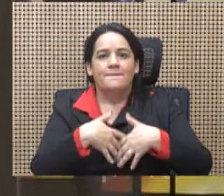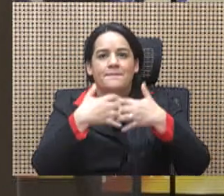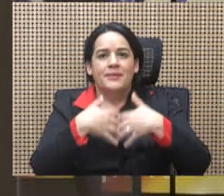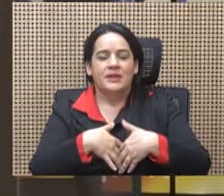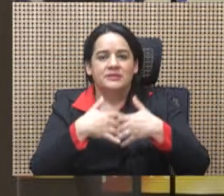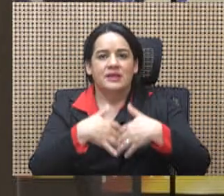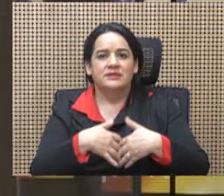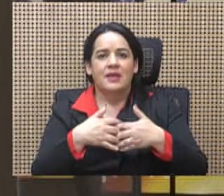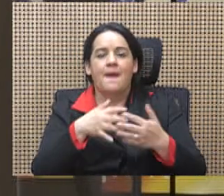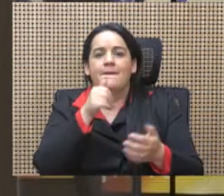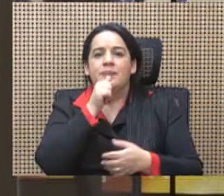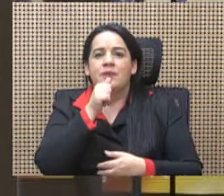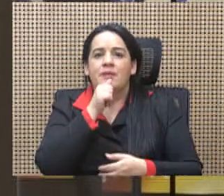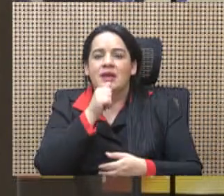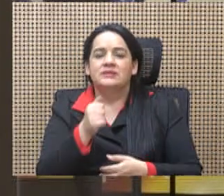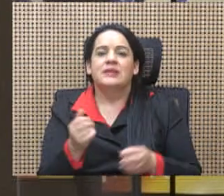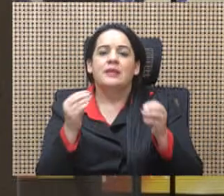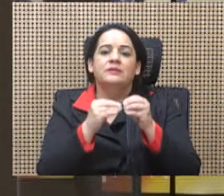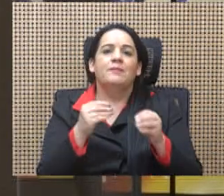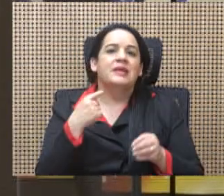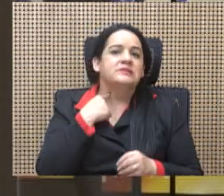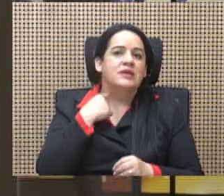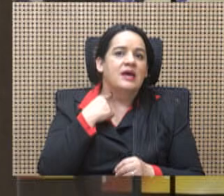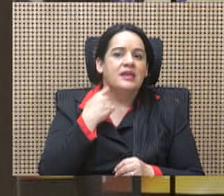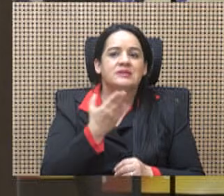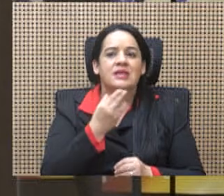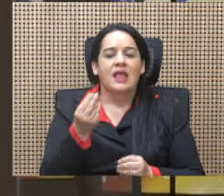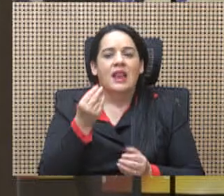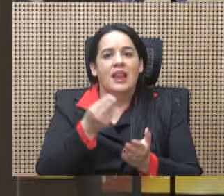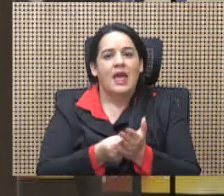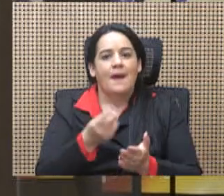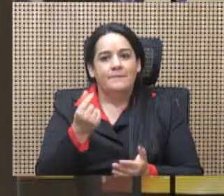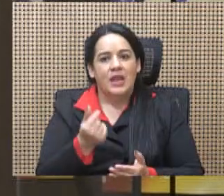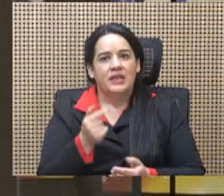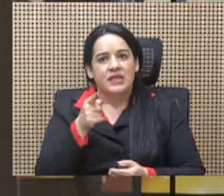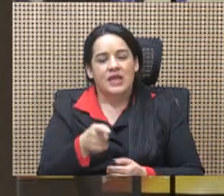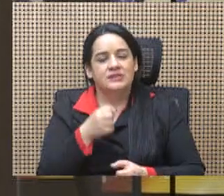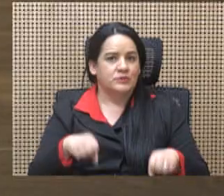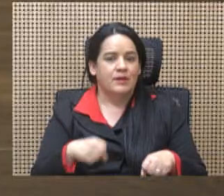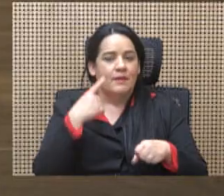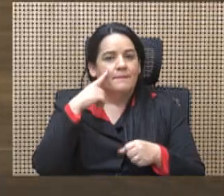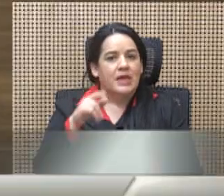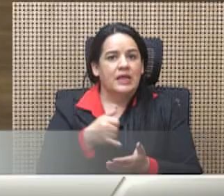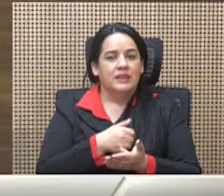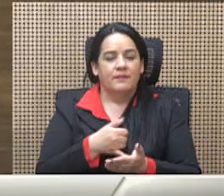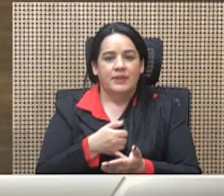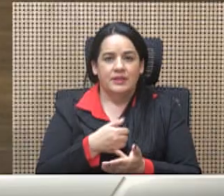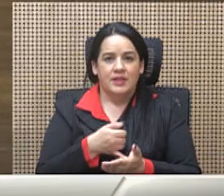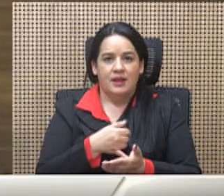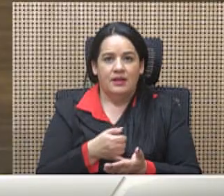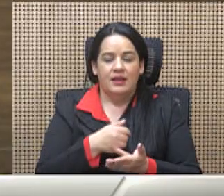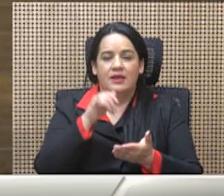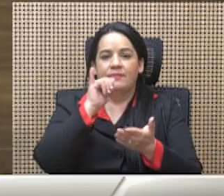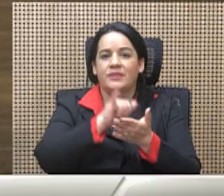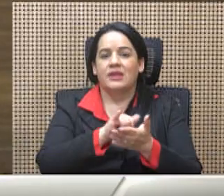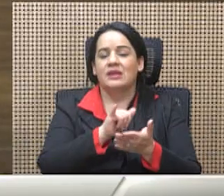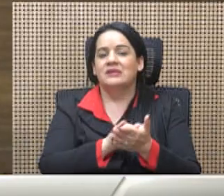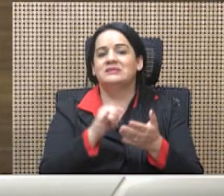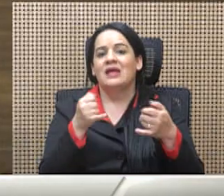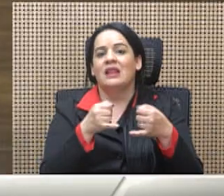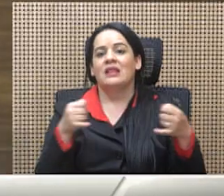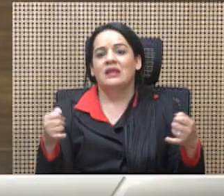que salen más caras que la planilla de esa tarea en el hospital en esa línea